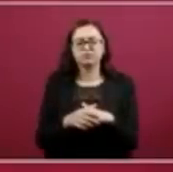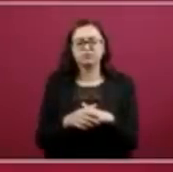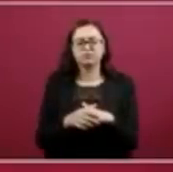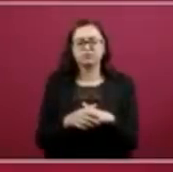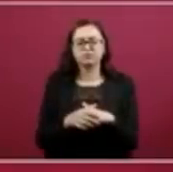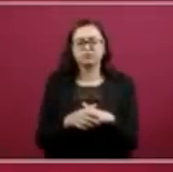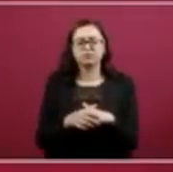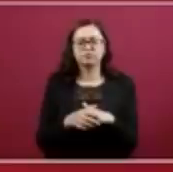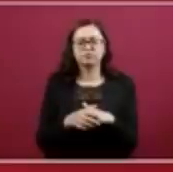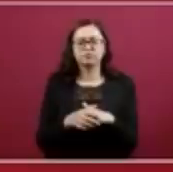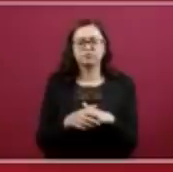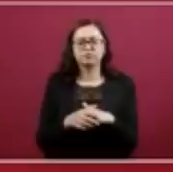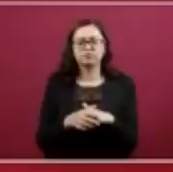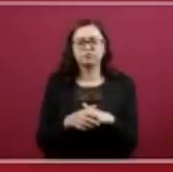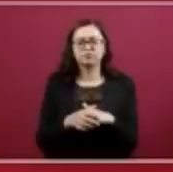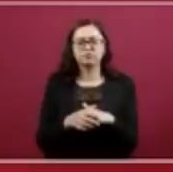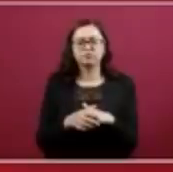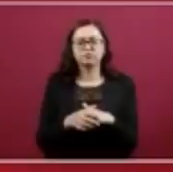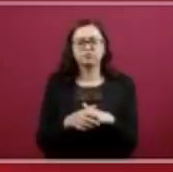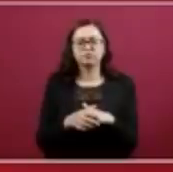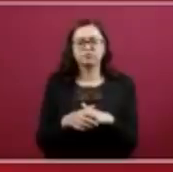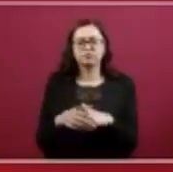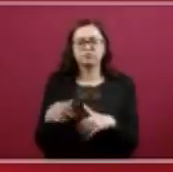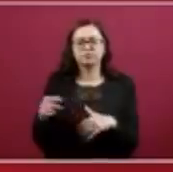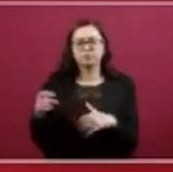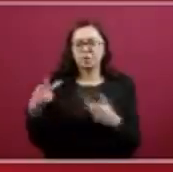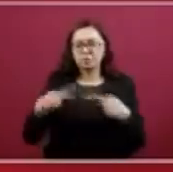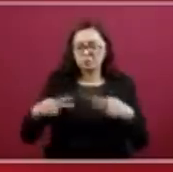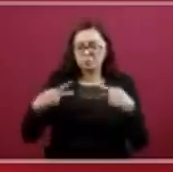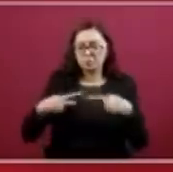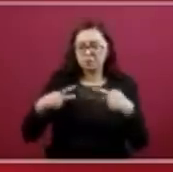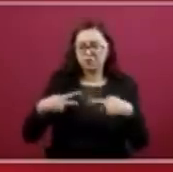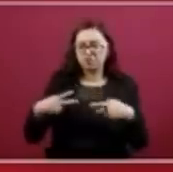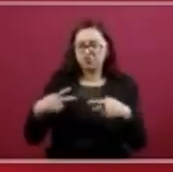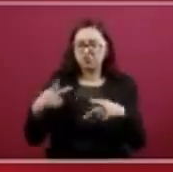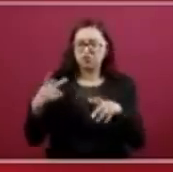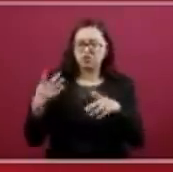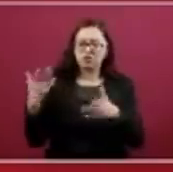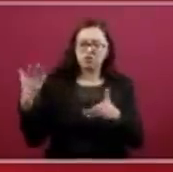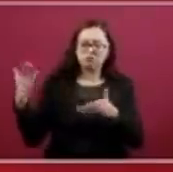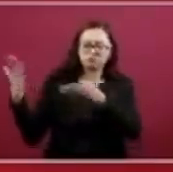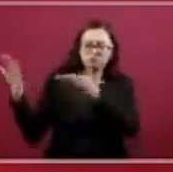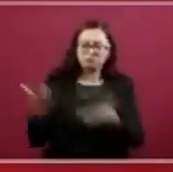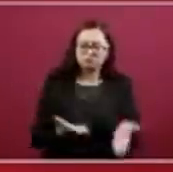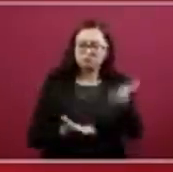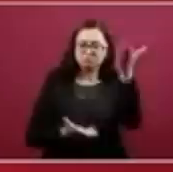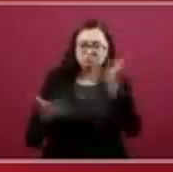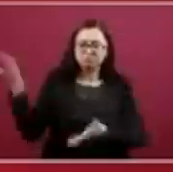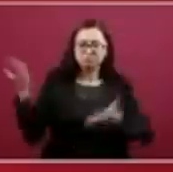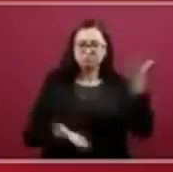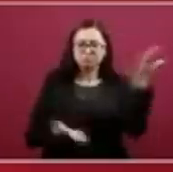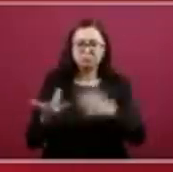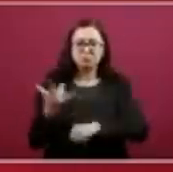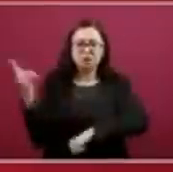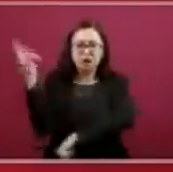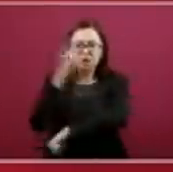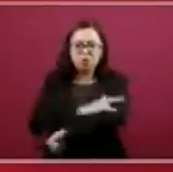dando atención a quienes ingresan al país por el aeropuerto, porque tenemos muchas quejas